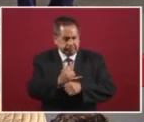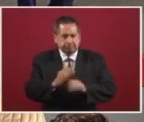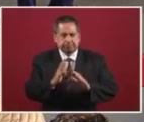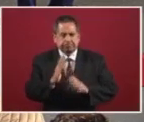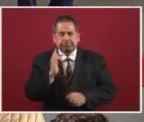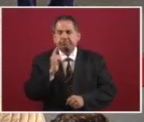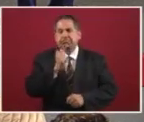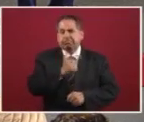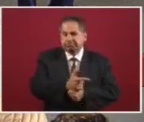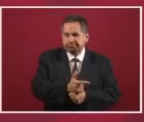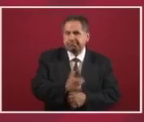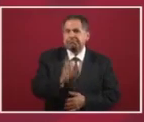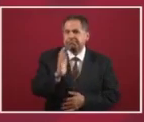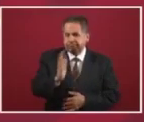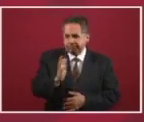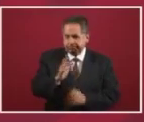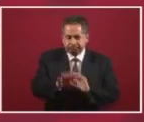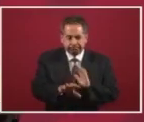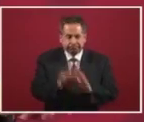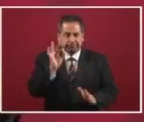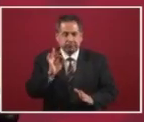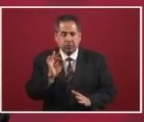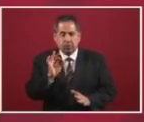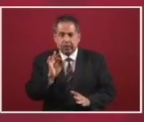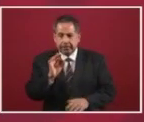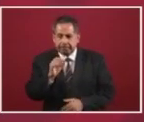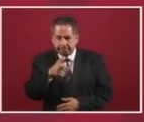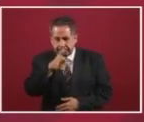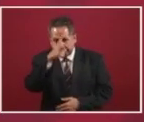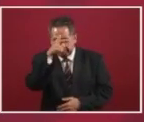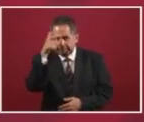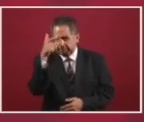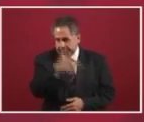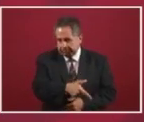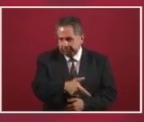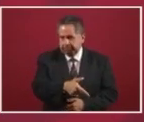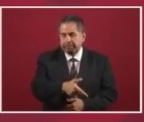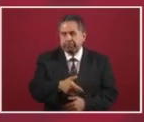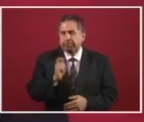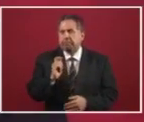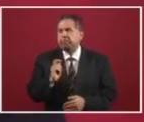descubrió o nos enteramos,